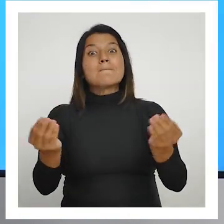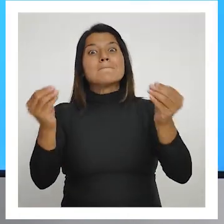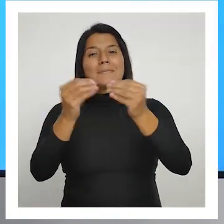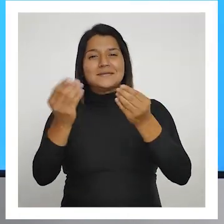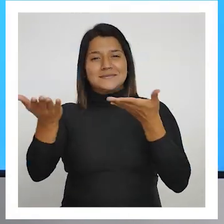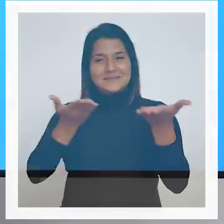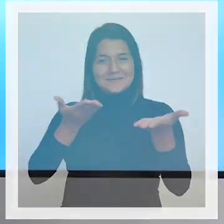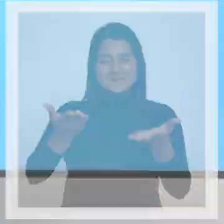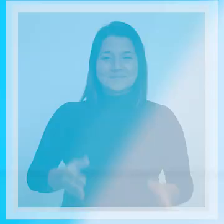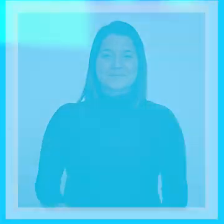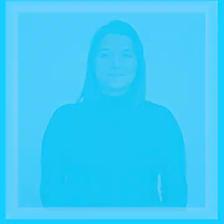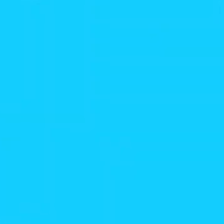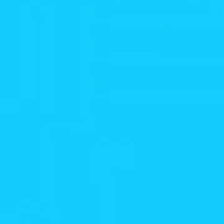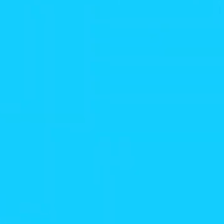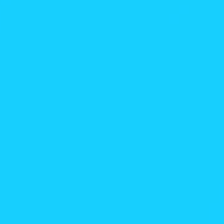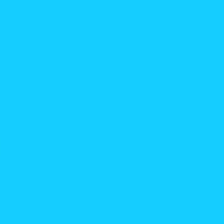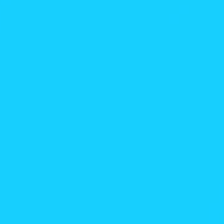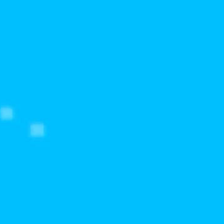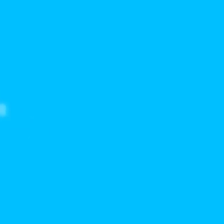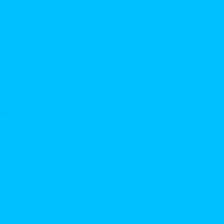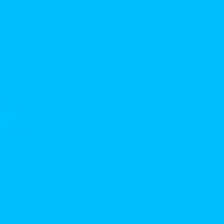servicio.